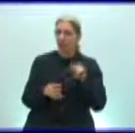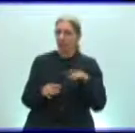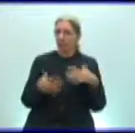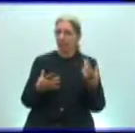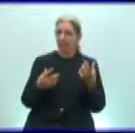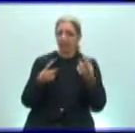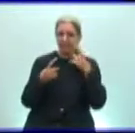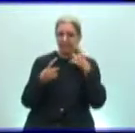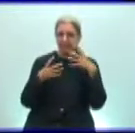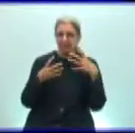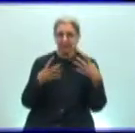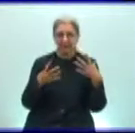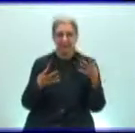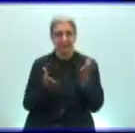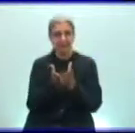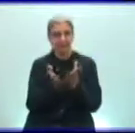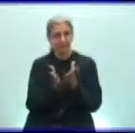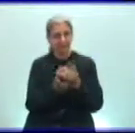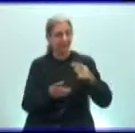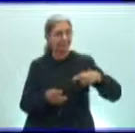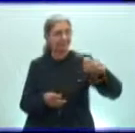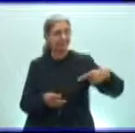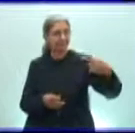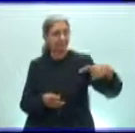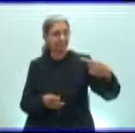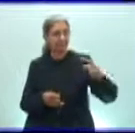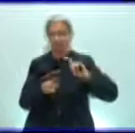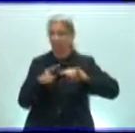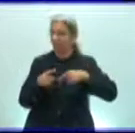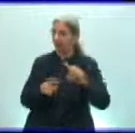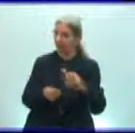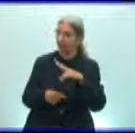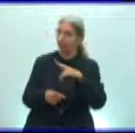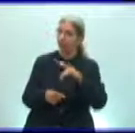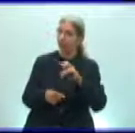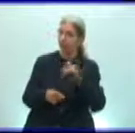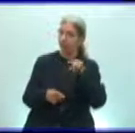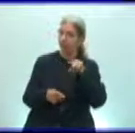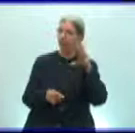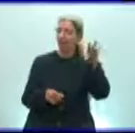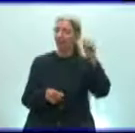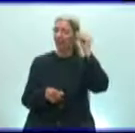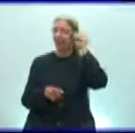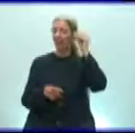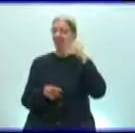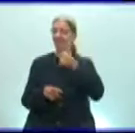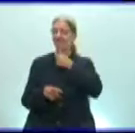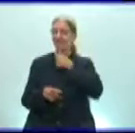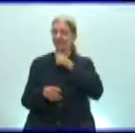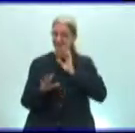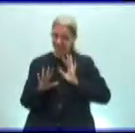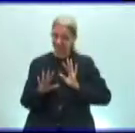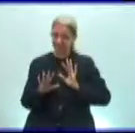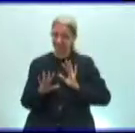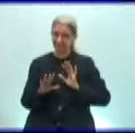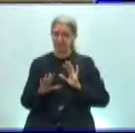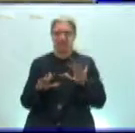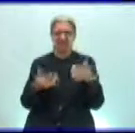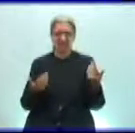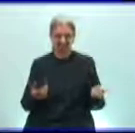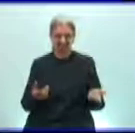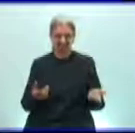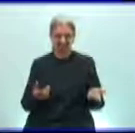estudiar a diario para que cuando recibamos los nuevos contenidos lo podamos entender. Vamos entonces a ver qué cosas son